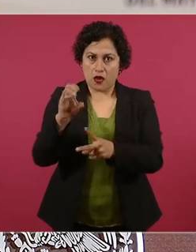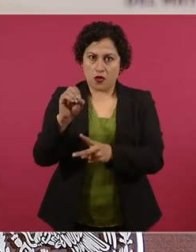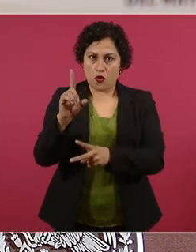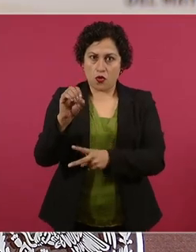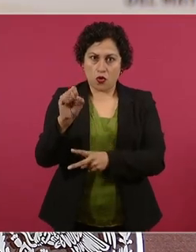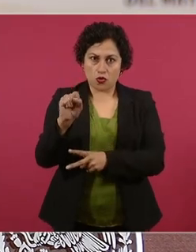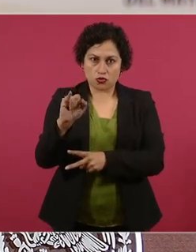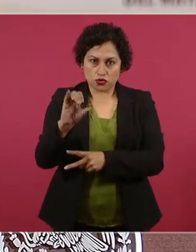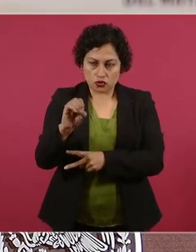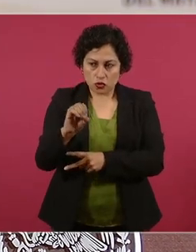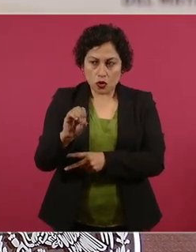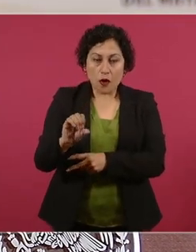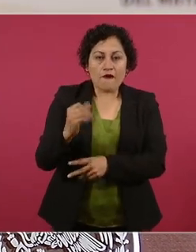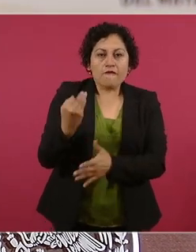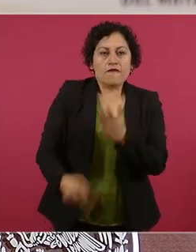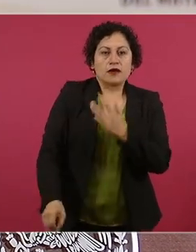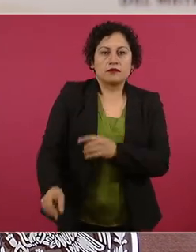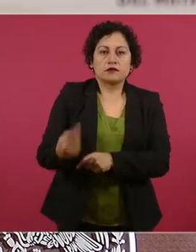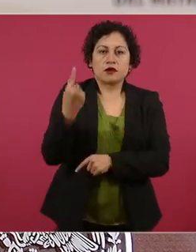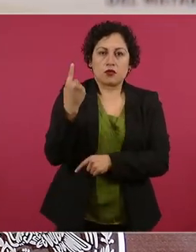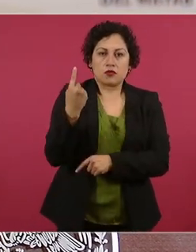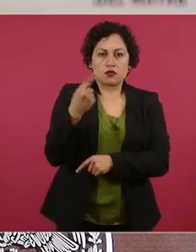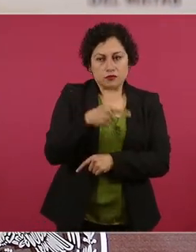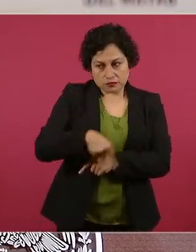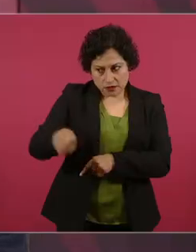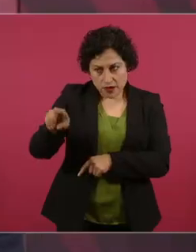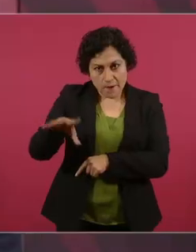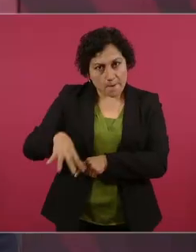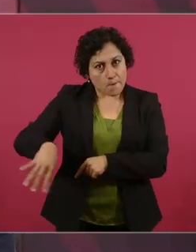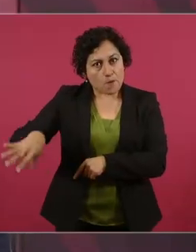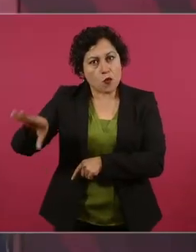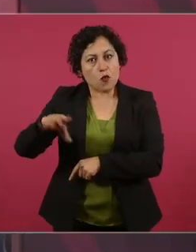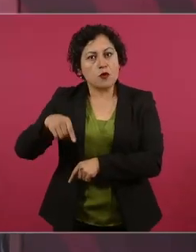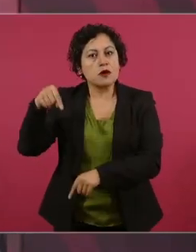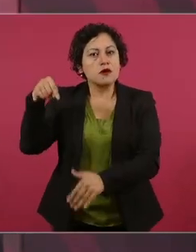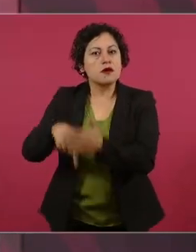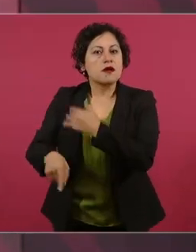que trabajaba en el CISEN.